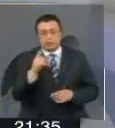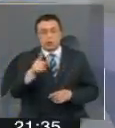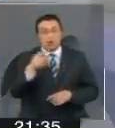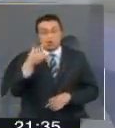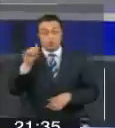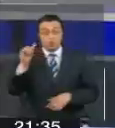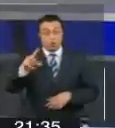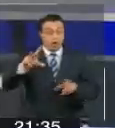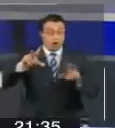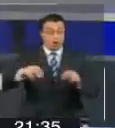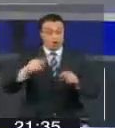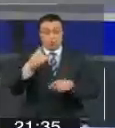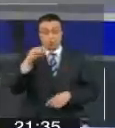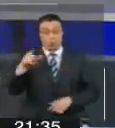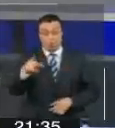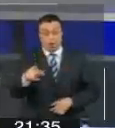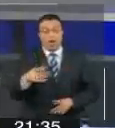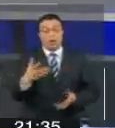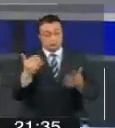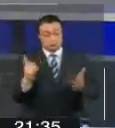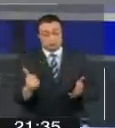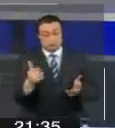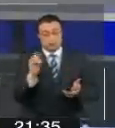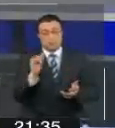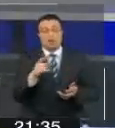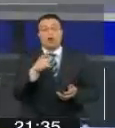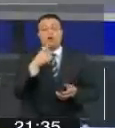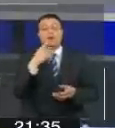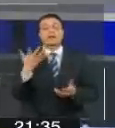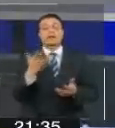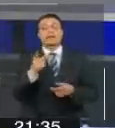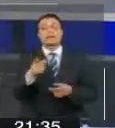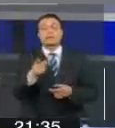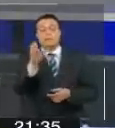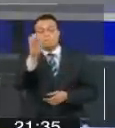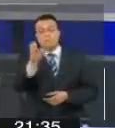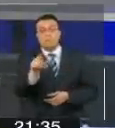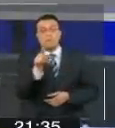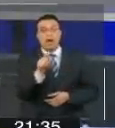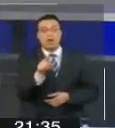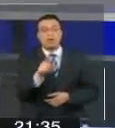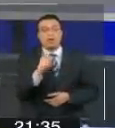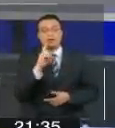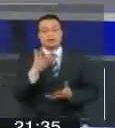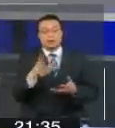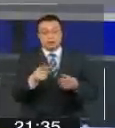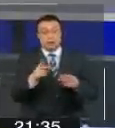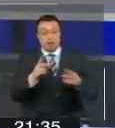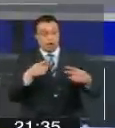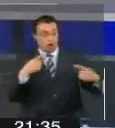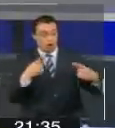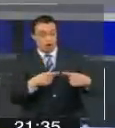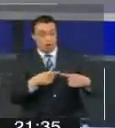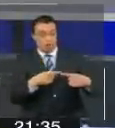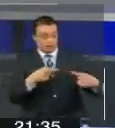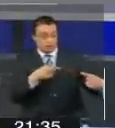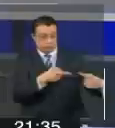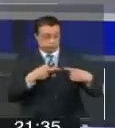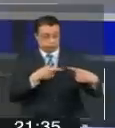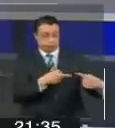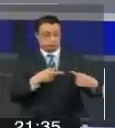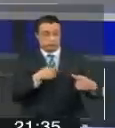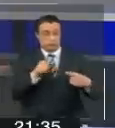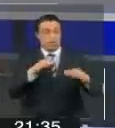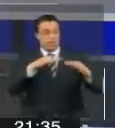negado tampoco, ¿no? La pregunta también es, ¿qué sería para usted, entonces, si esto fue un combate? Que usted dice fue un combate, pero